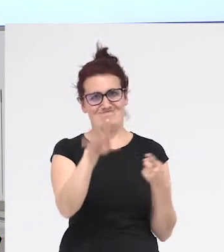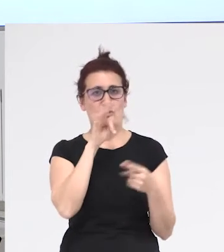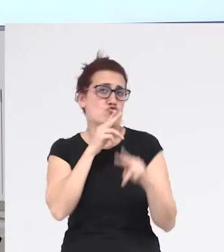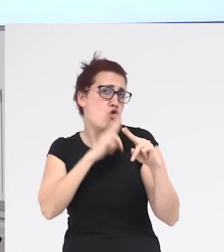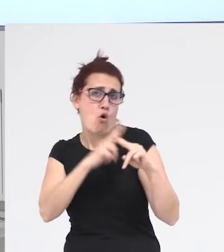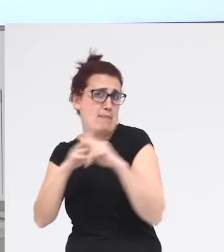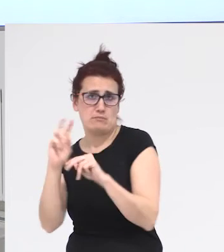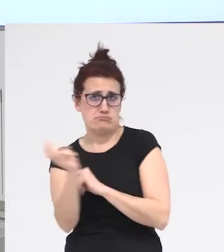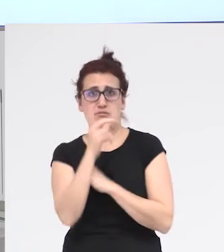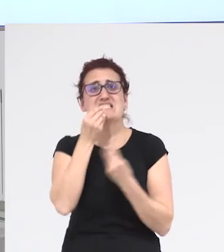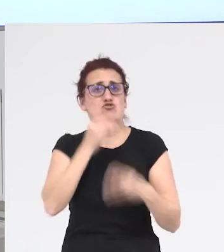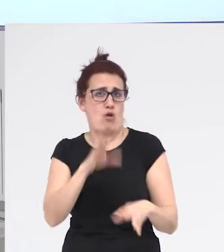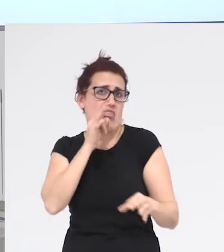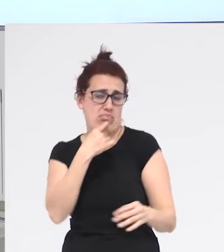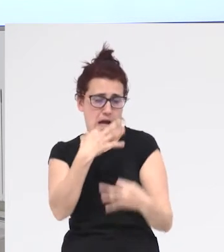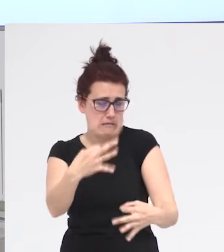nombres, ¿no? En la historia,